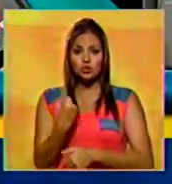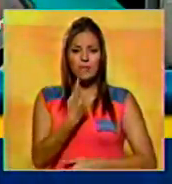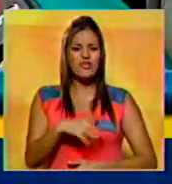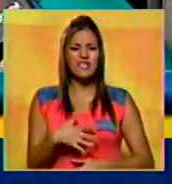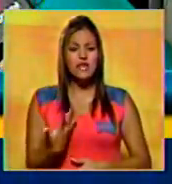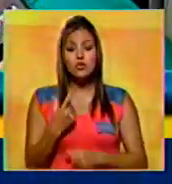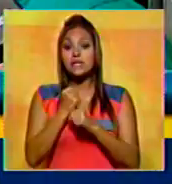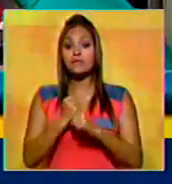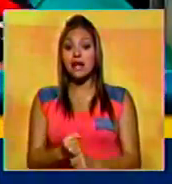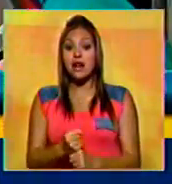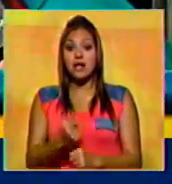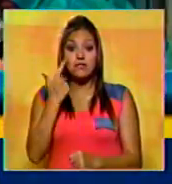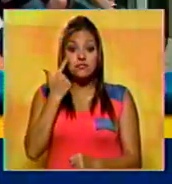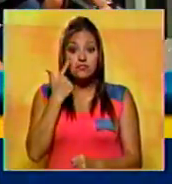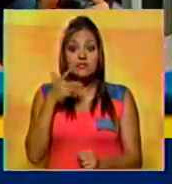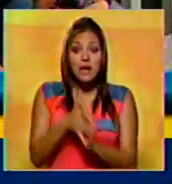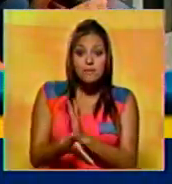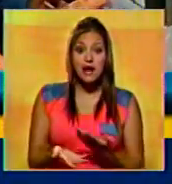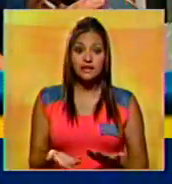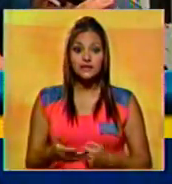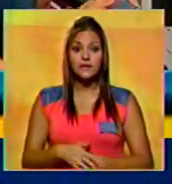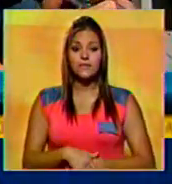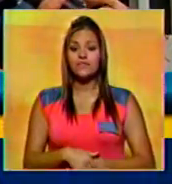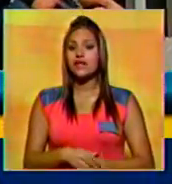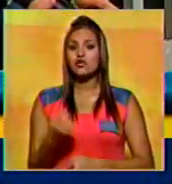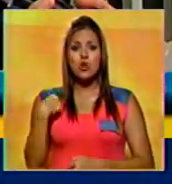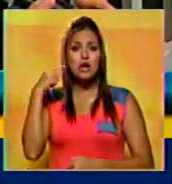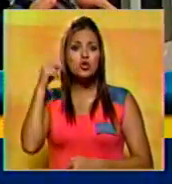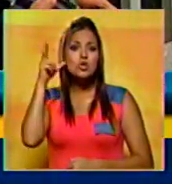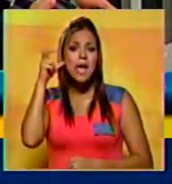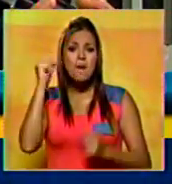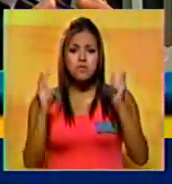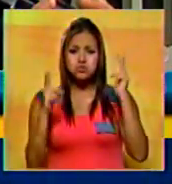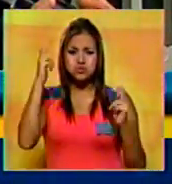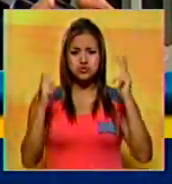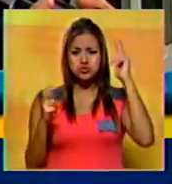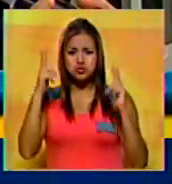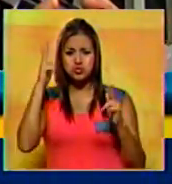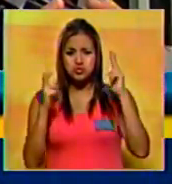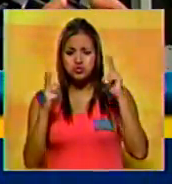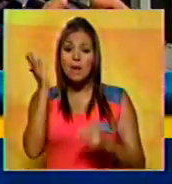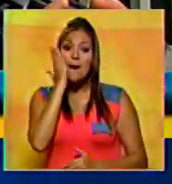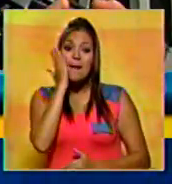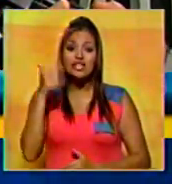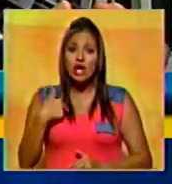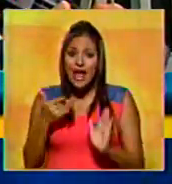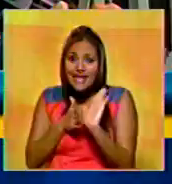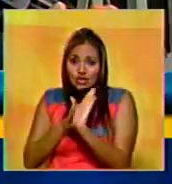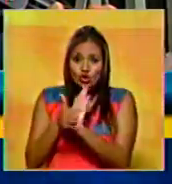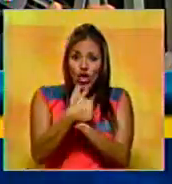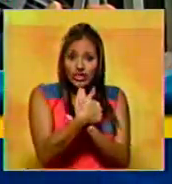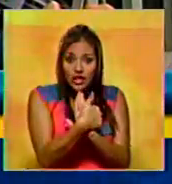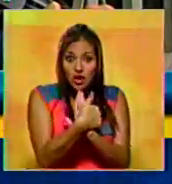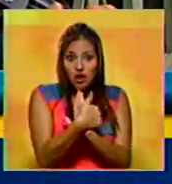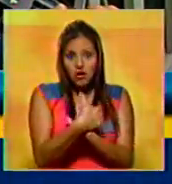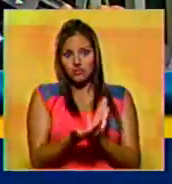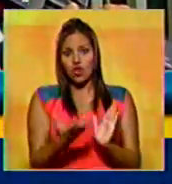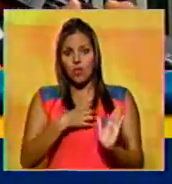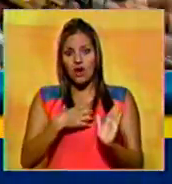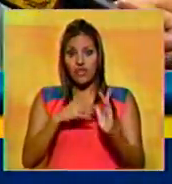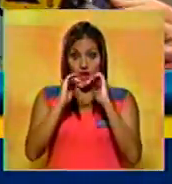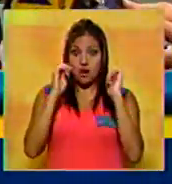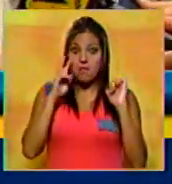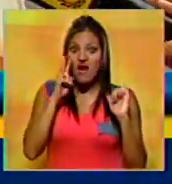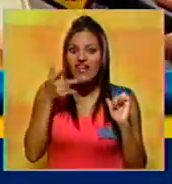estamos esperando saber qué había pasado lo que escuchamos fue los tiros y al escucharlos mi mamá yao nos escondimos porque evidentemente no nos podemos